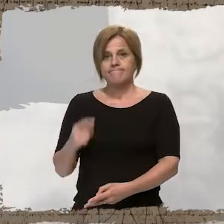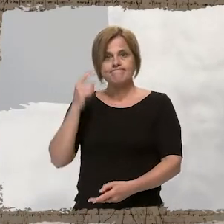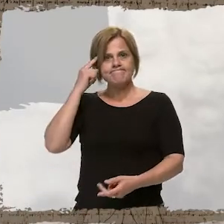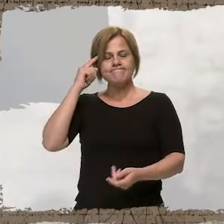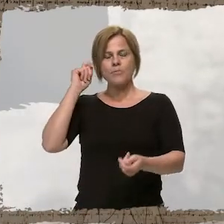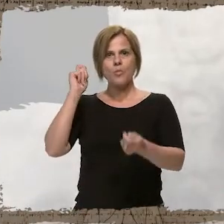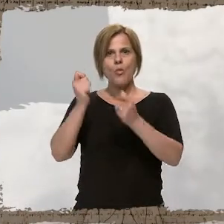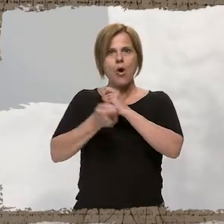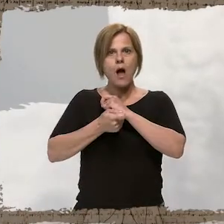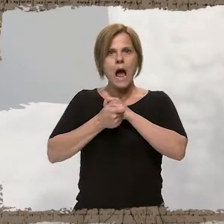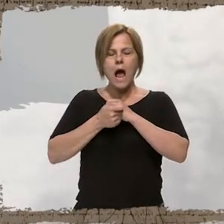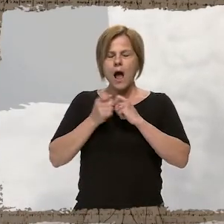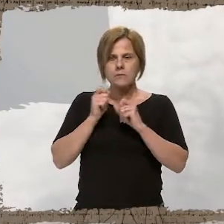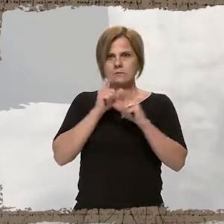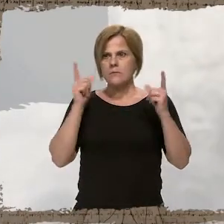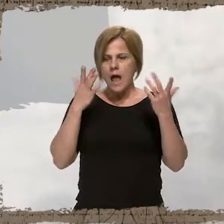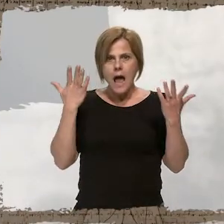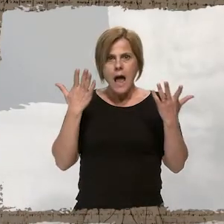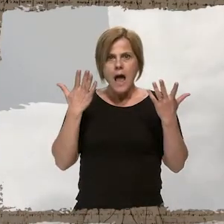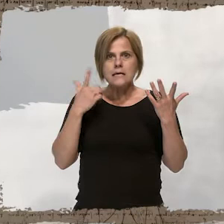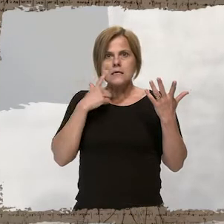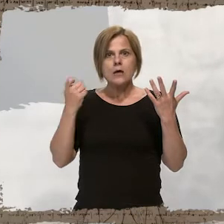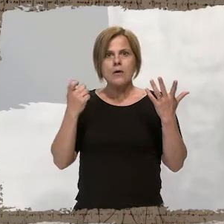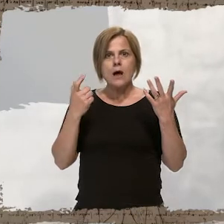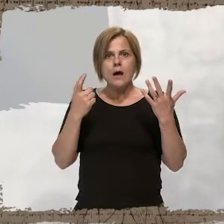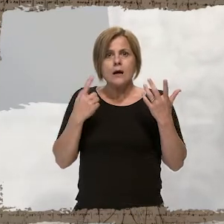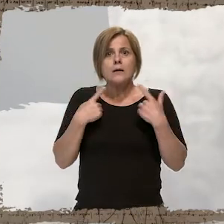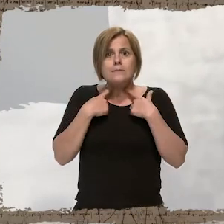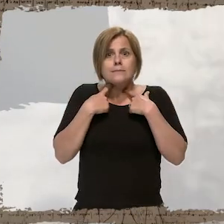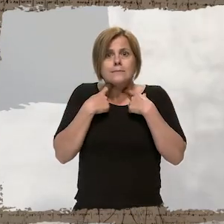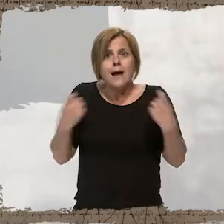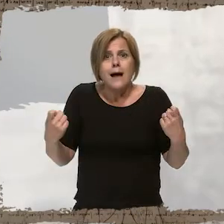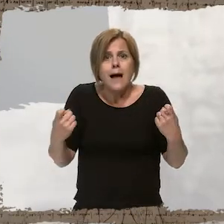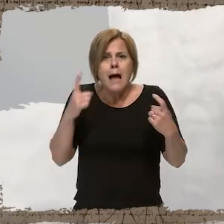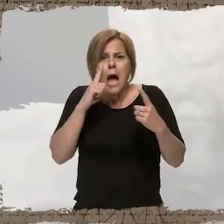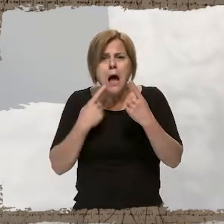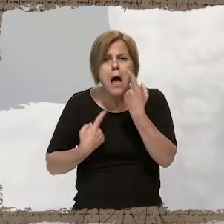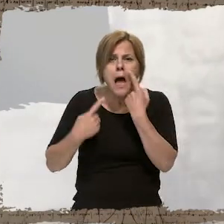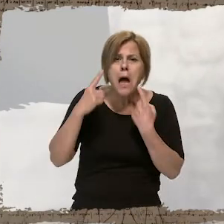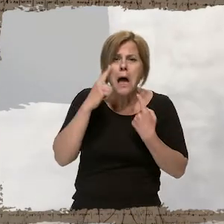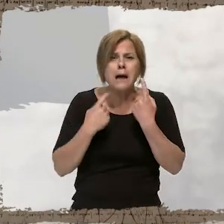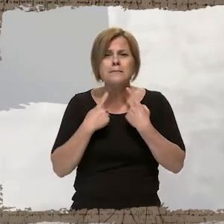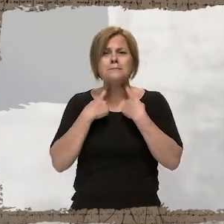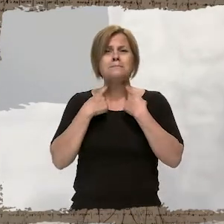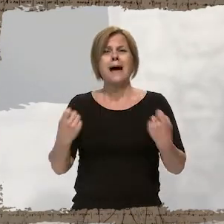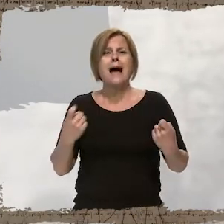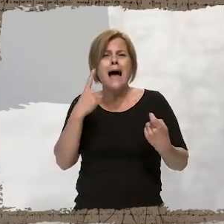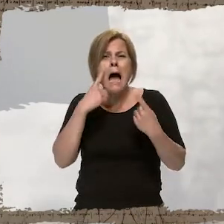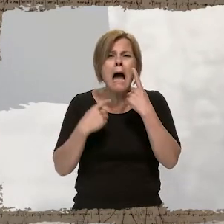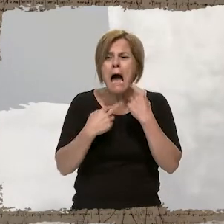vieron las chicas del sapo de locuras y empezó ah